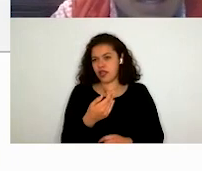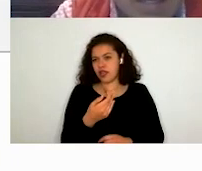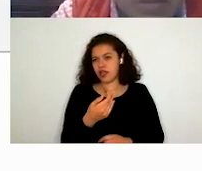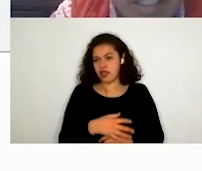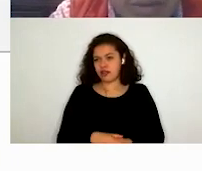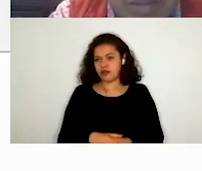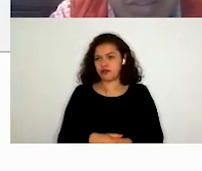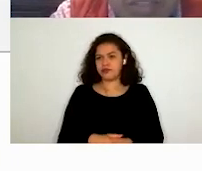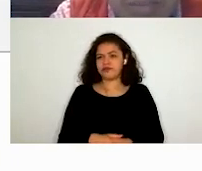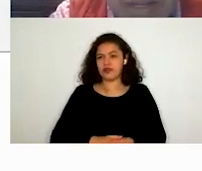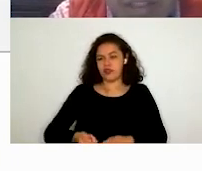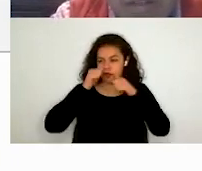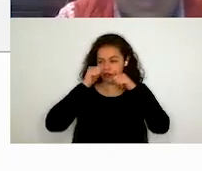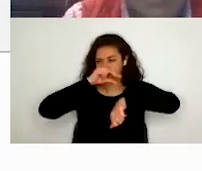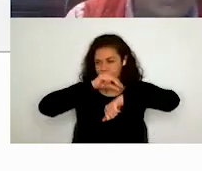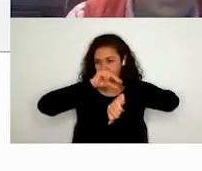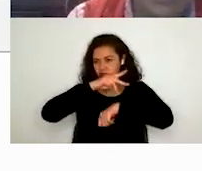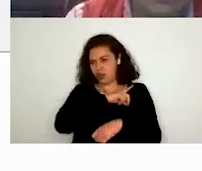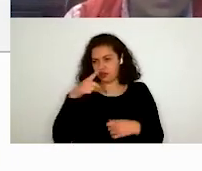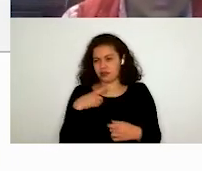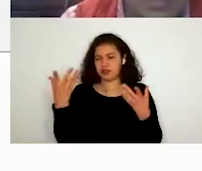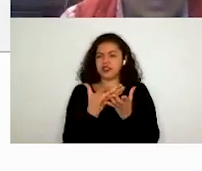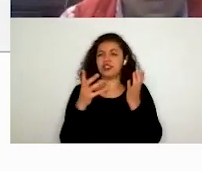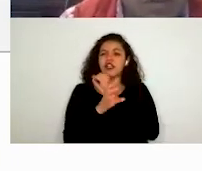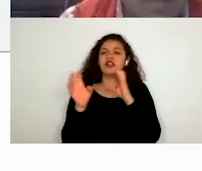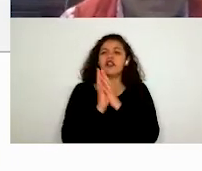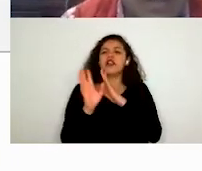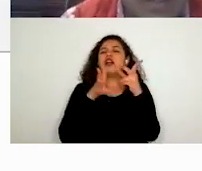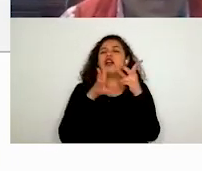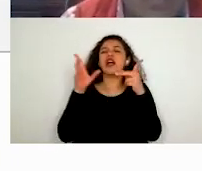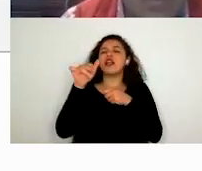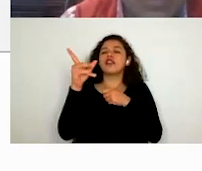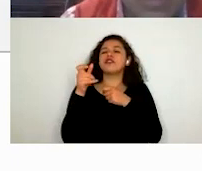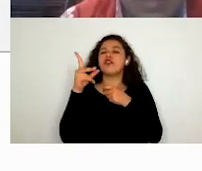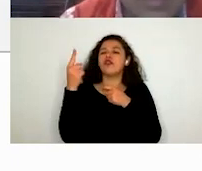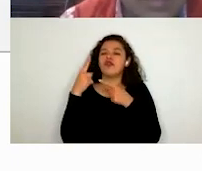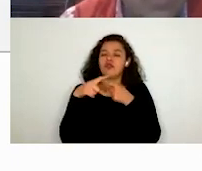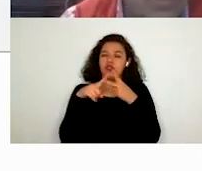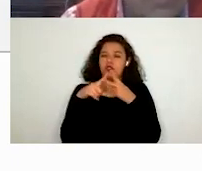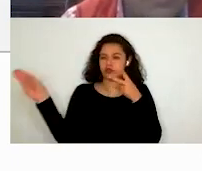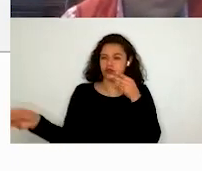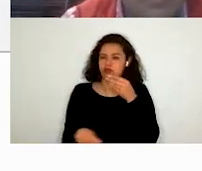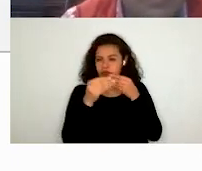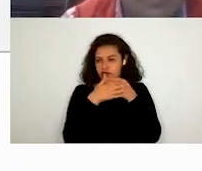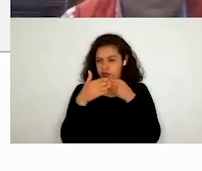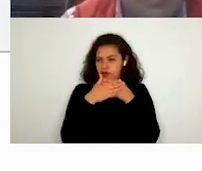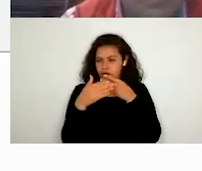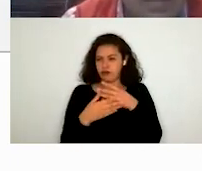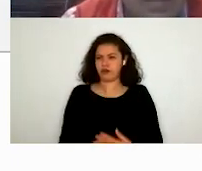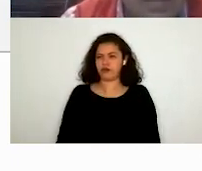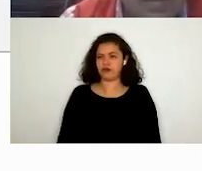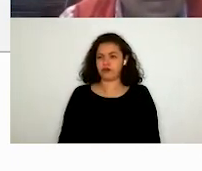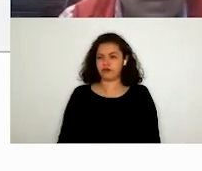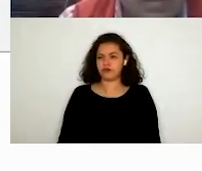El botiquín de primeros auxilios deberá contener los elementos descritos en el anexo 1, tabla 1 y 2 de este documento.